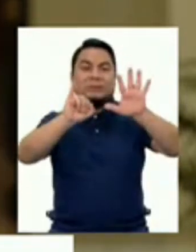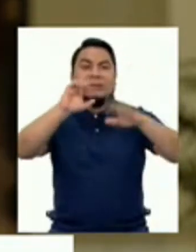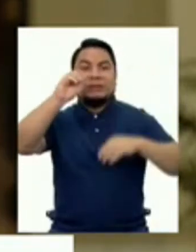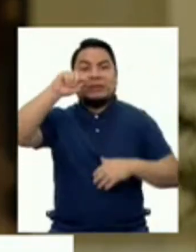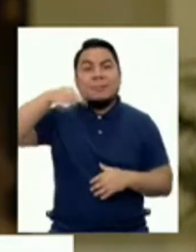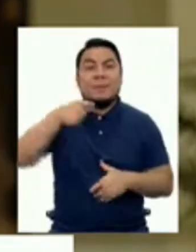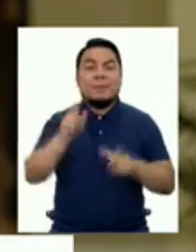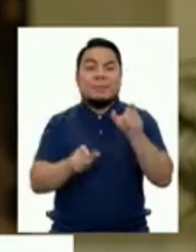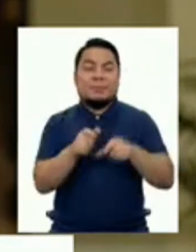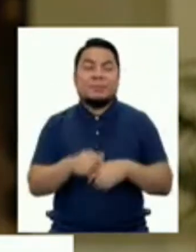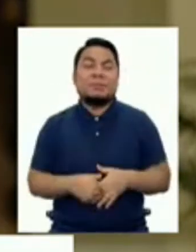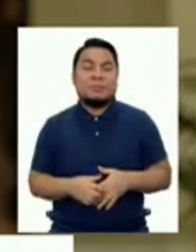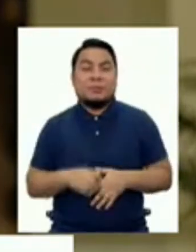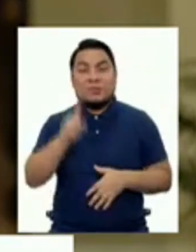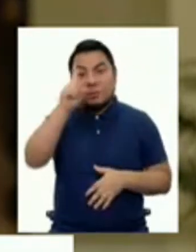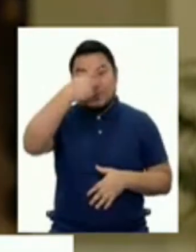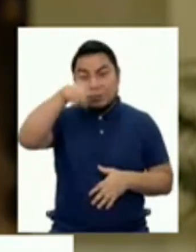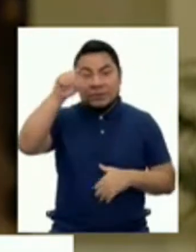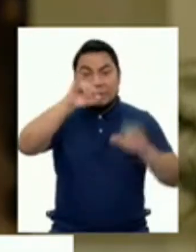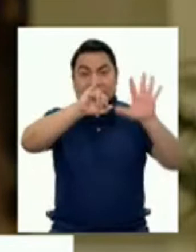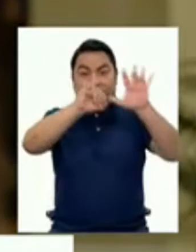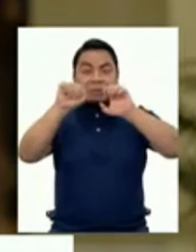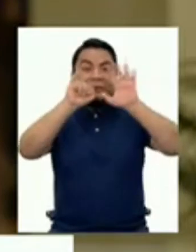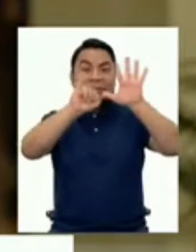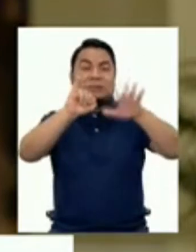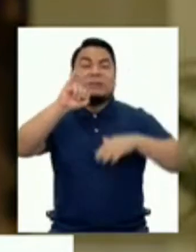1,660,000 personas, exactamente